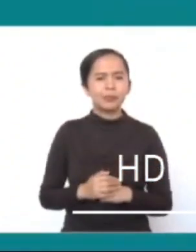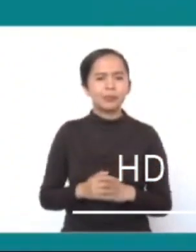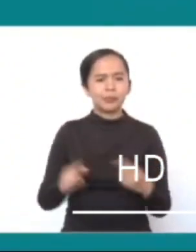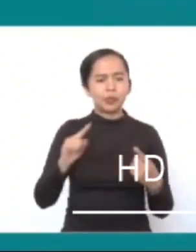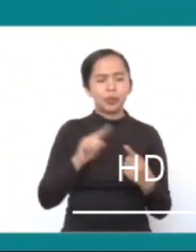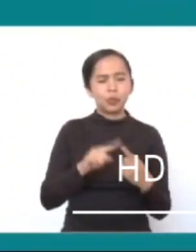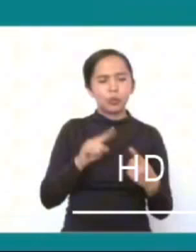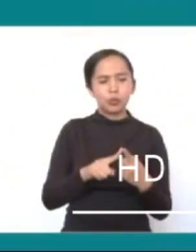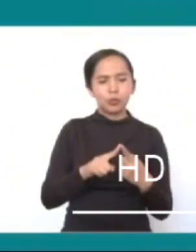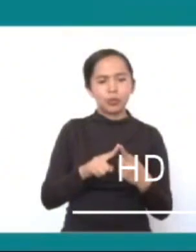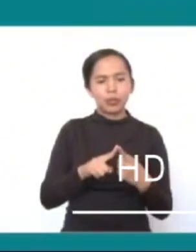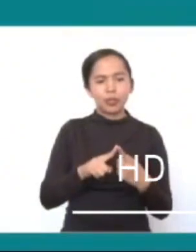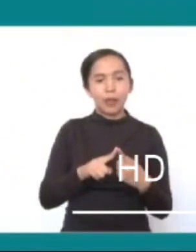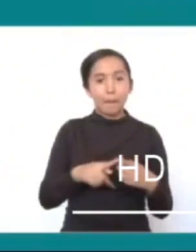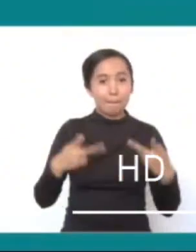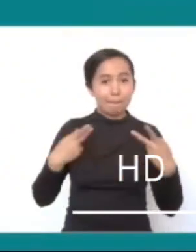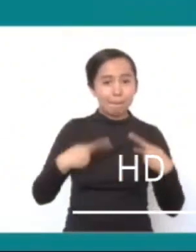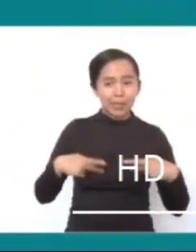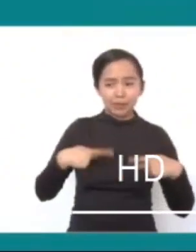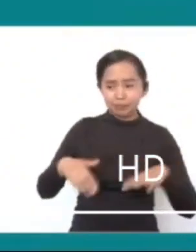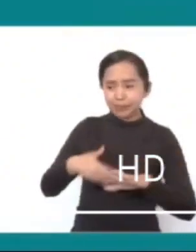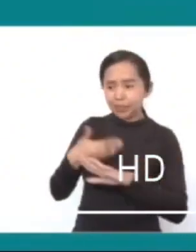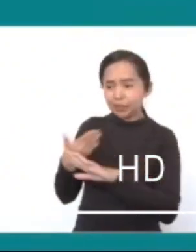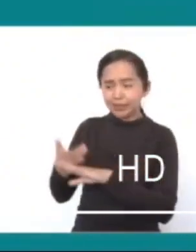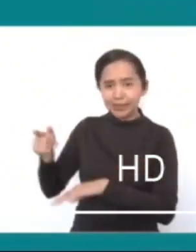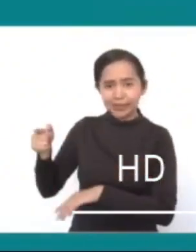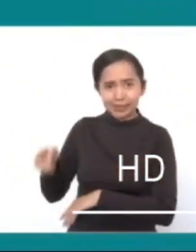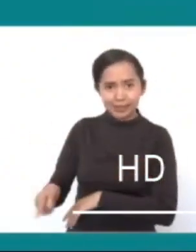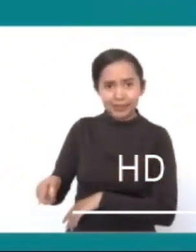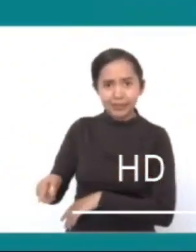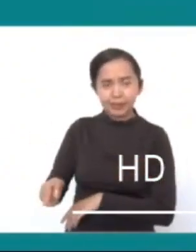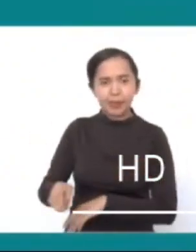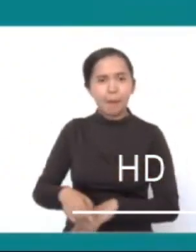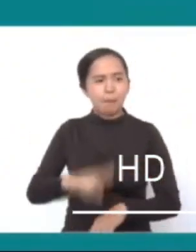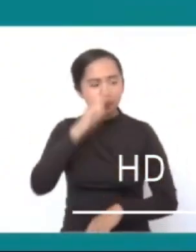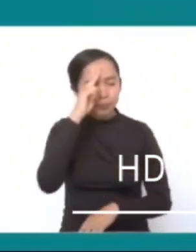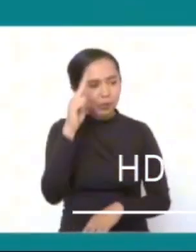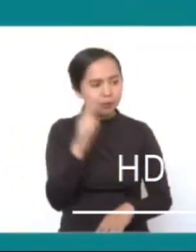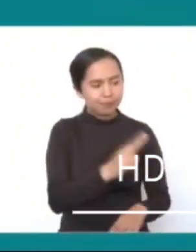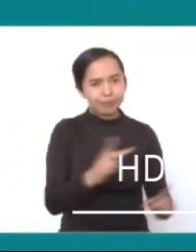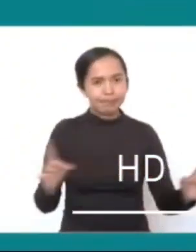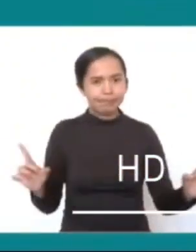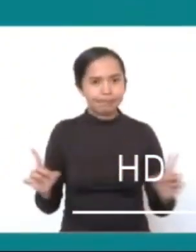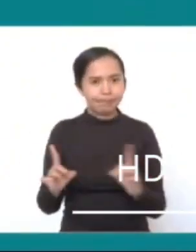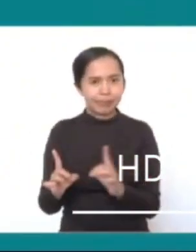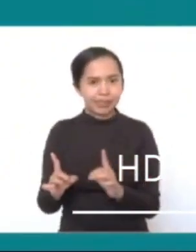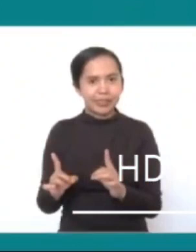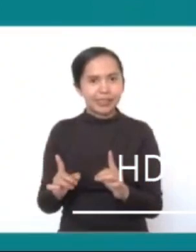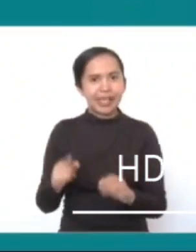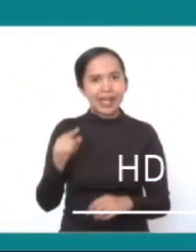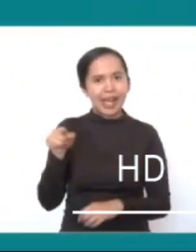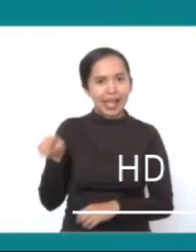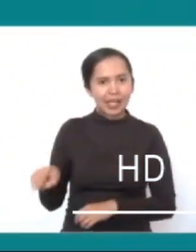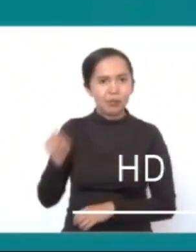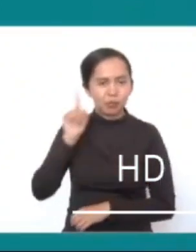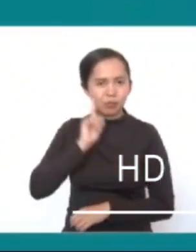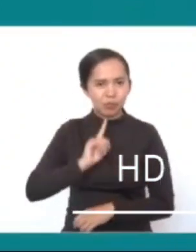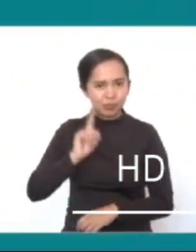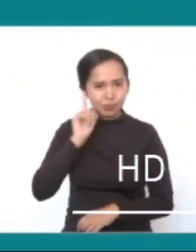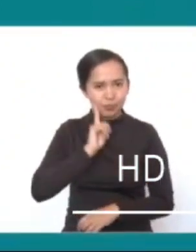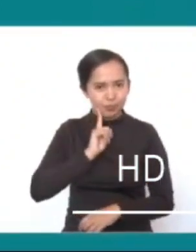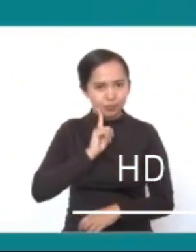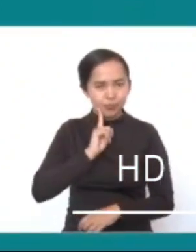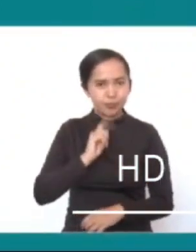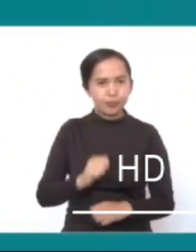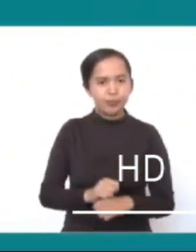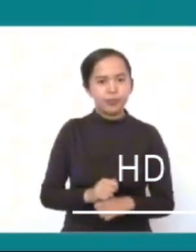La prohibición a la persona agresora de intimidar o molestar por sí, por cualquier medio a la mujer en situación de